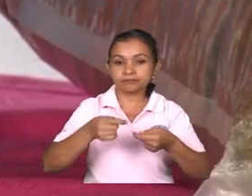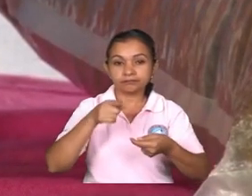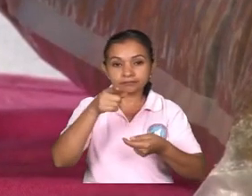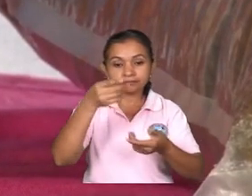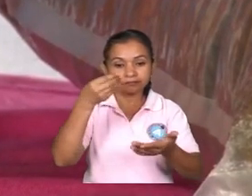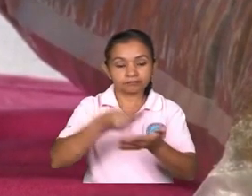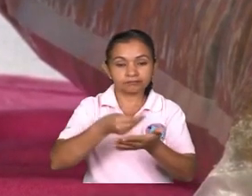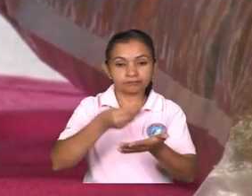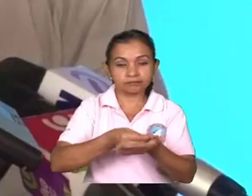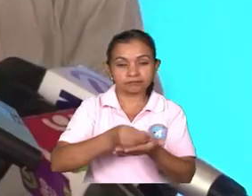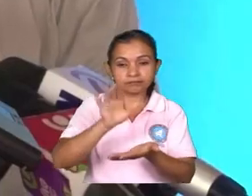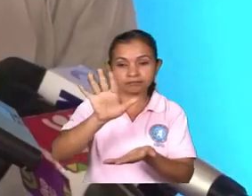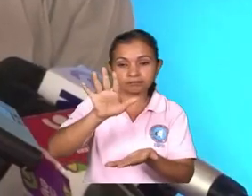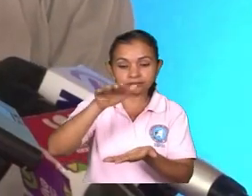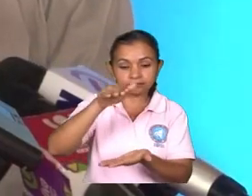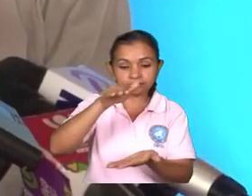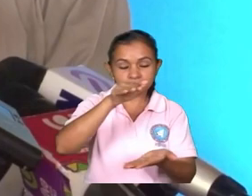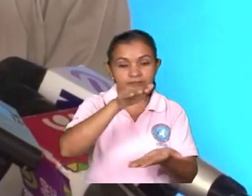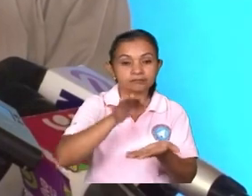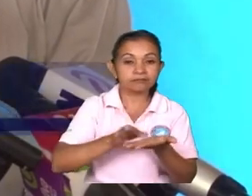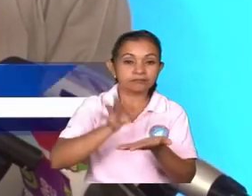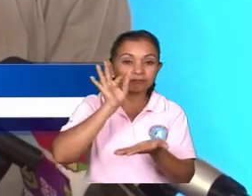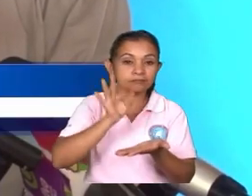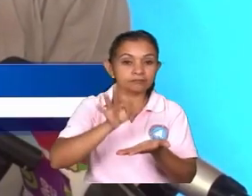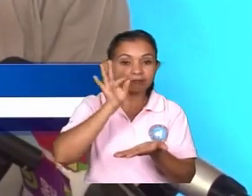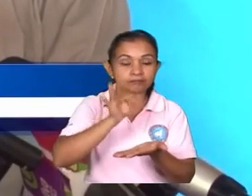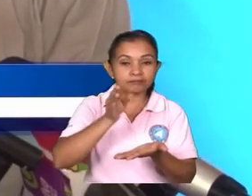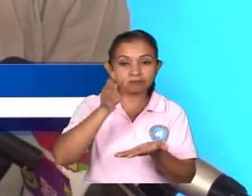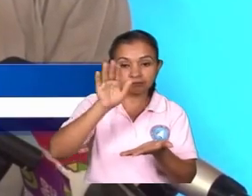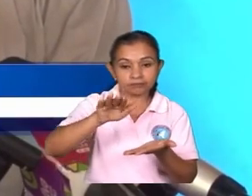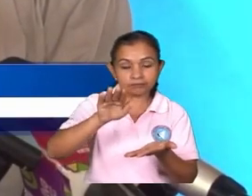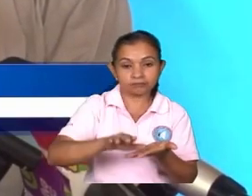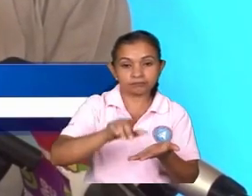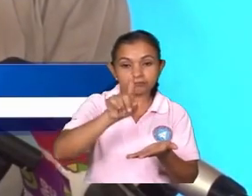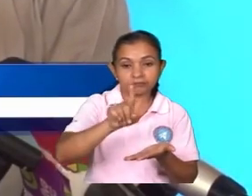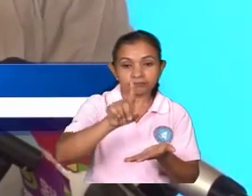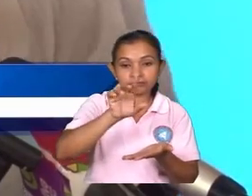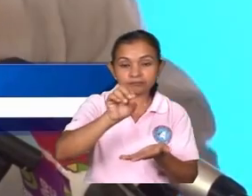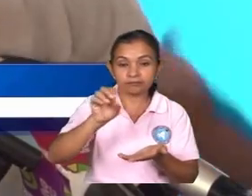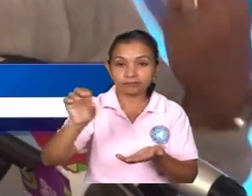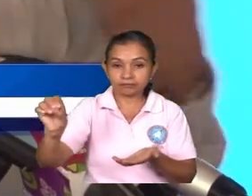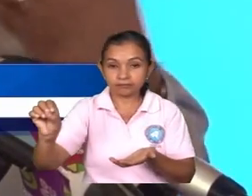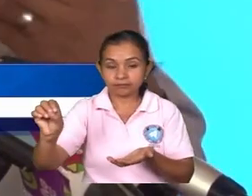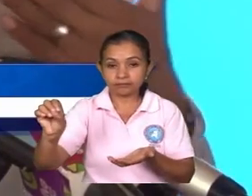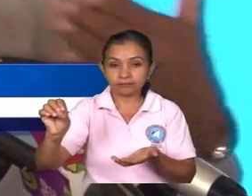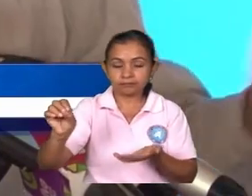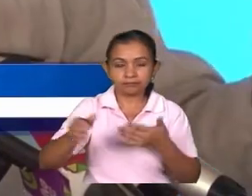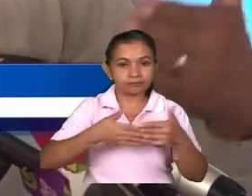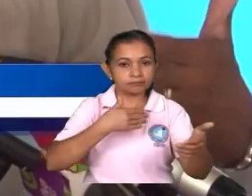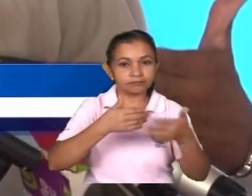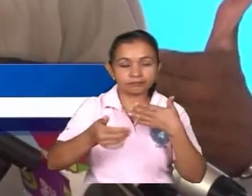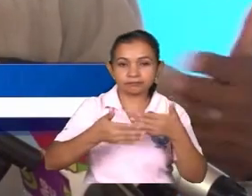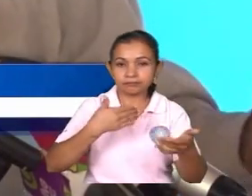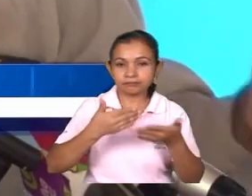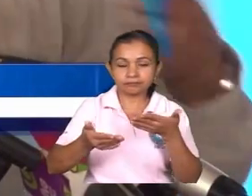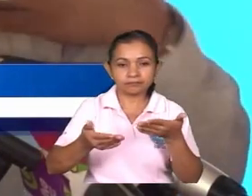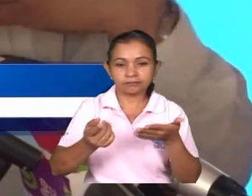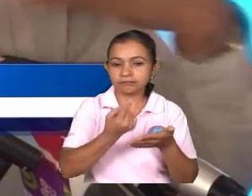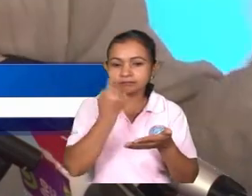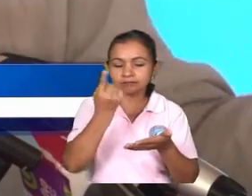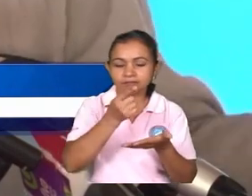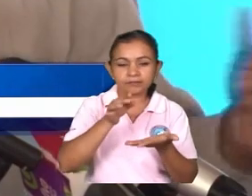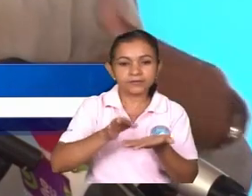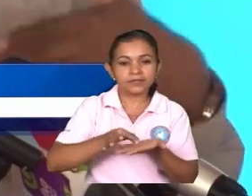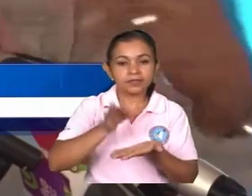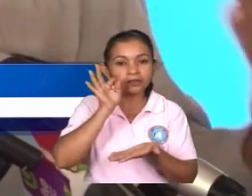compran 5 libras de café, nosotros les hacemos una rebaja de 100 córdobas. No importa que sea de un solo sabor